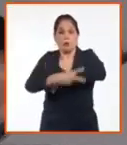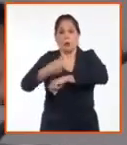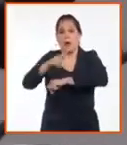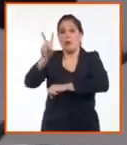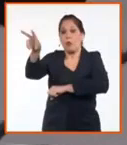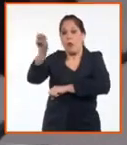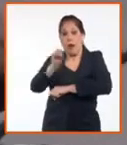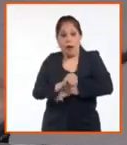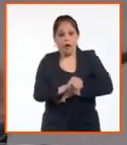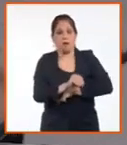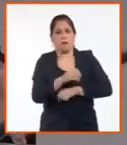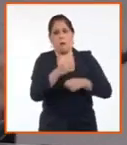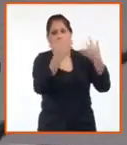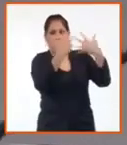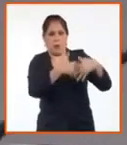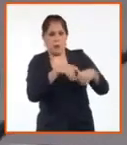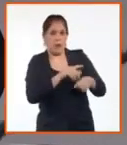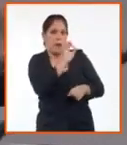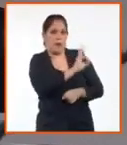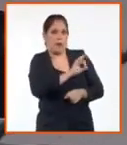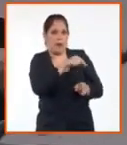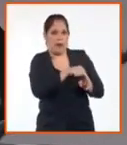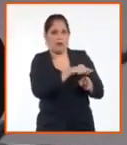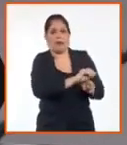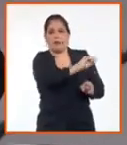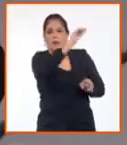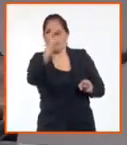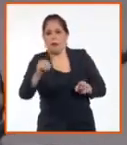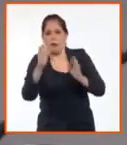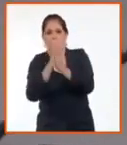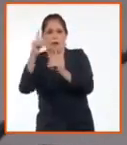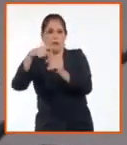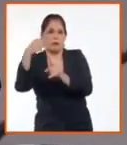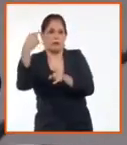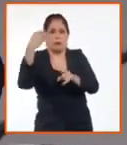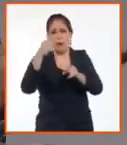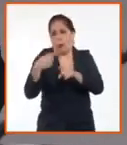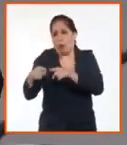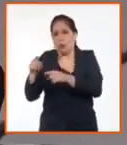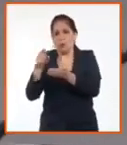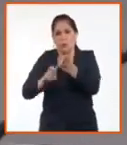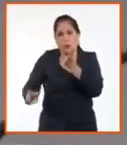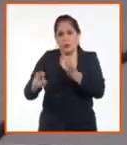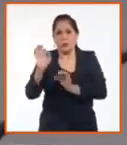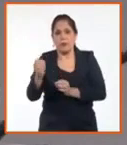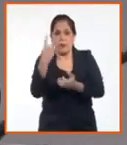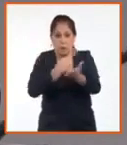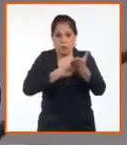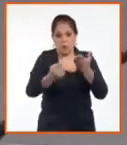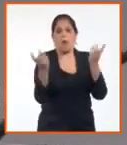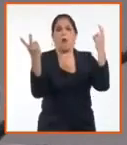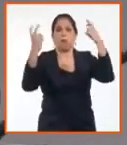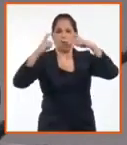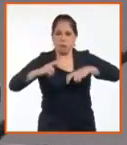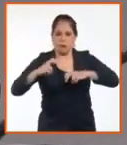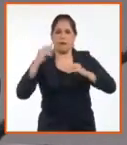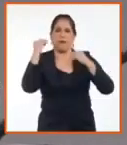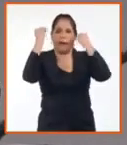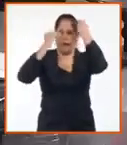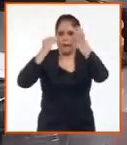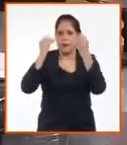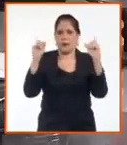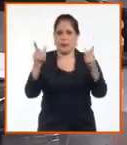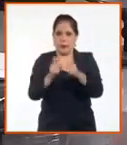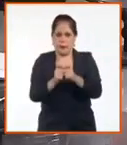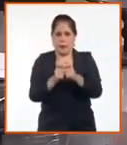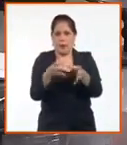planta a veces una planta que tenemos en oriente o de aquí lleva labores son cuestiones que semanalmente también se se van analizando y una de esas